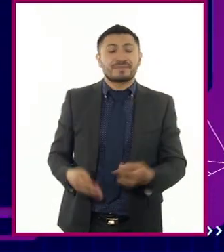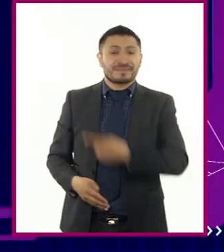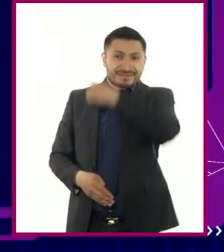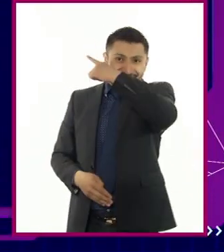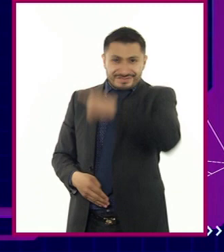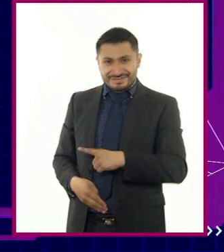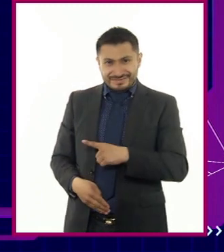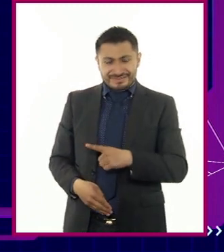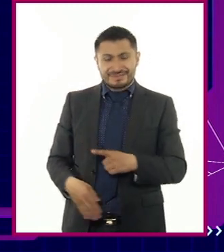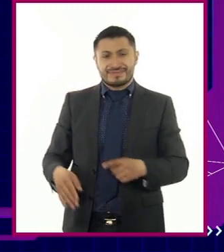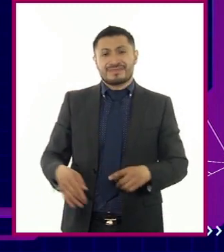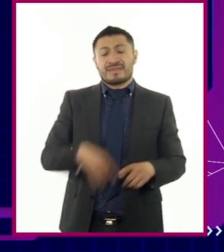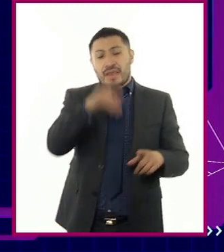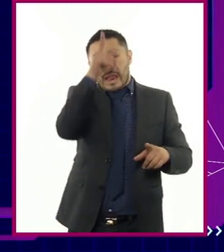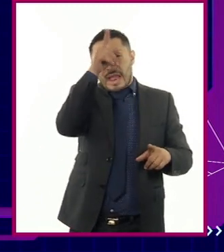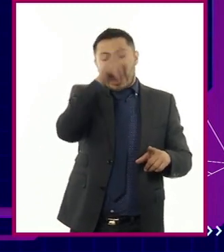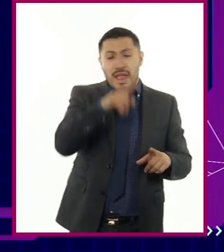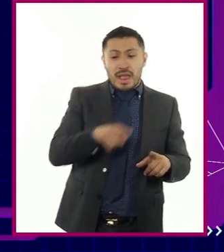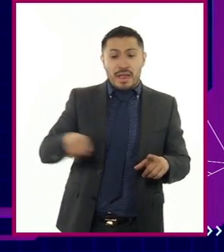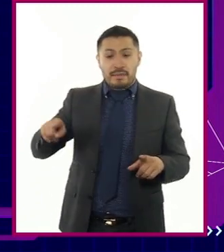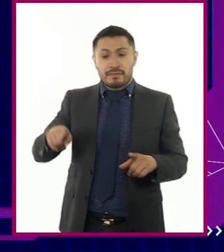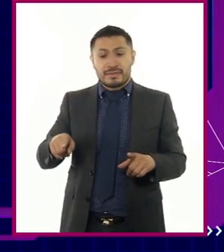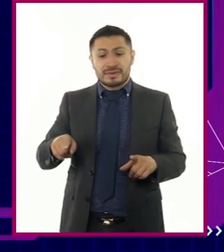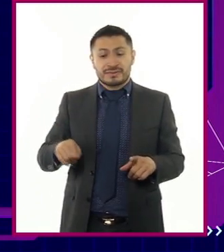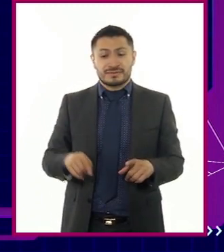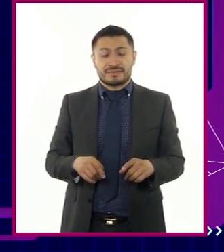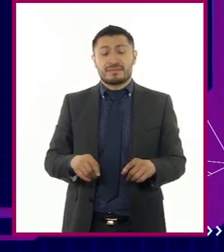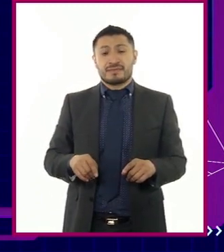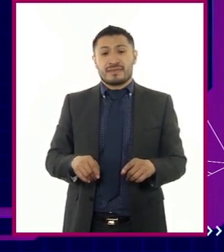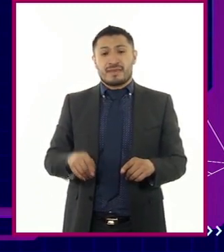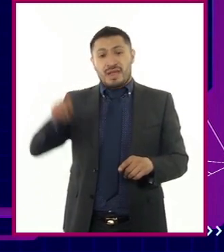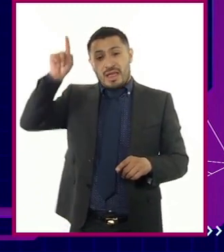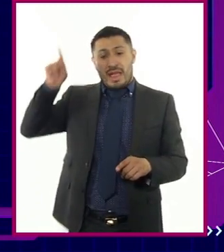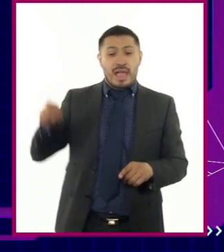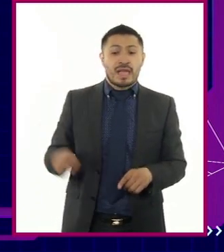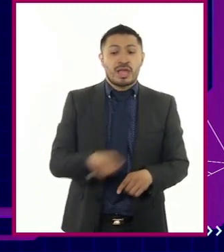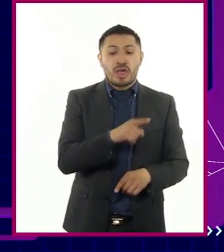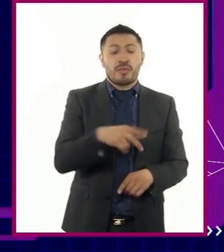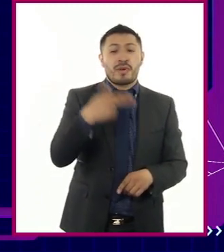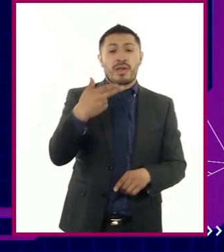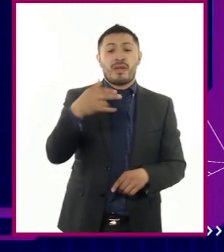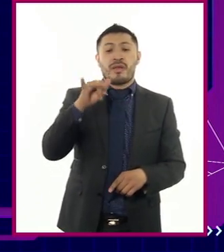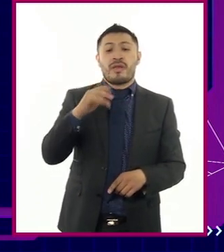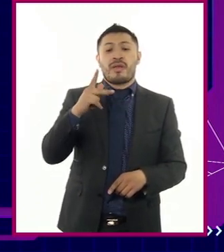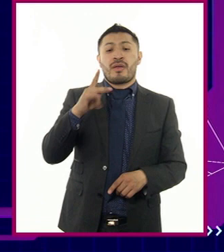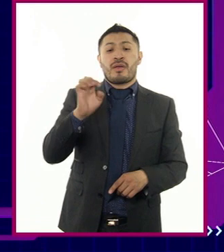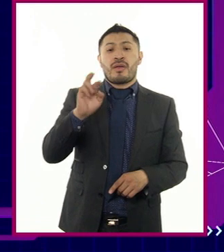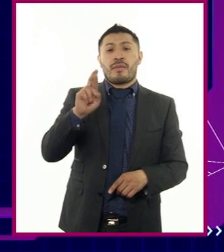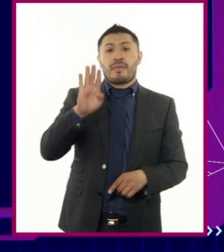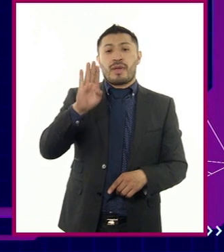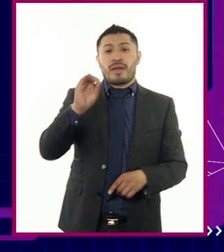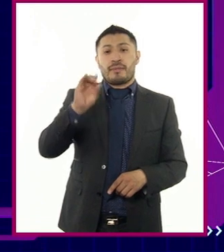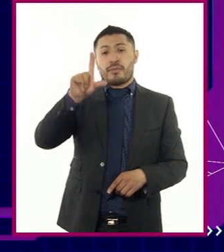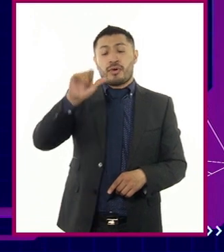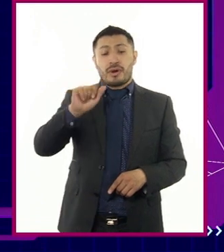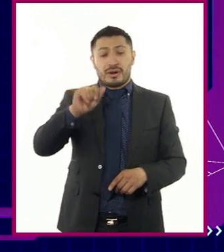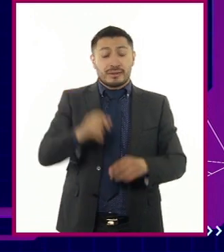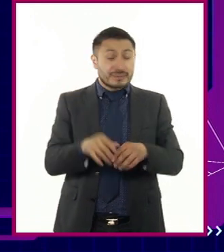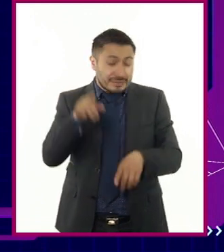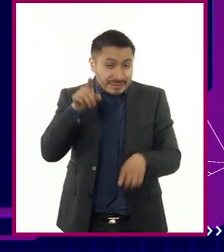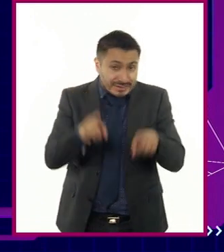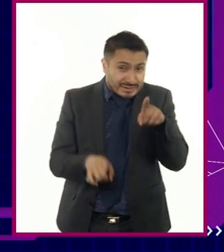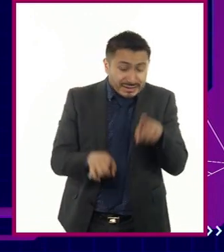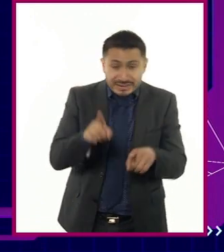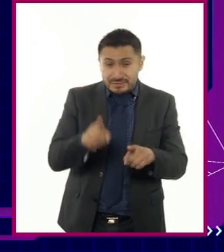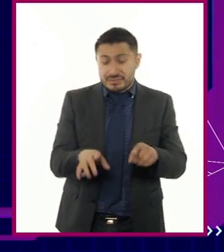la proporcionalidad inversa es una curva llamada hipérbola y dependiendo del valor de la constante de proporcionalidad,